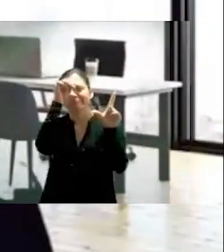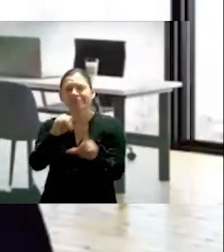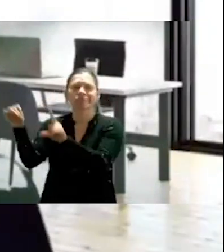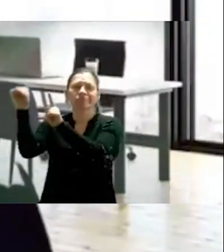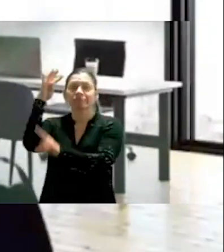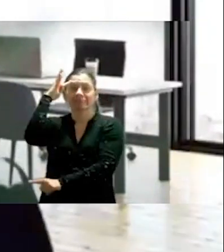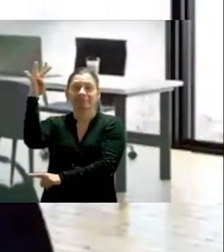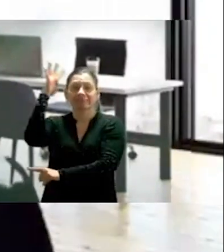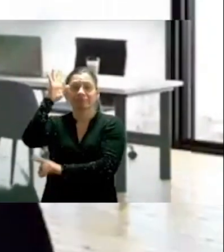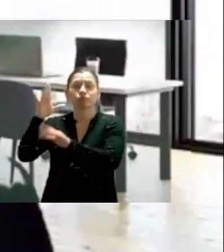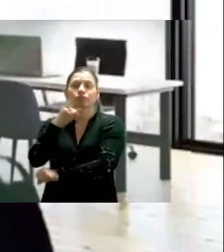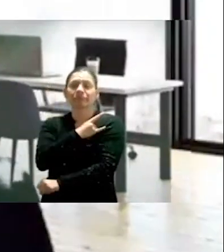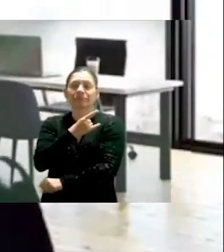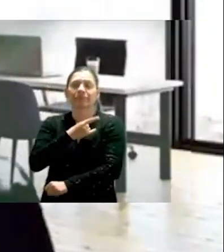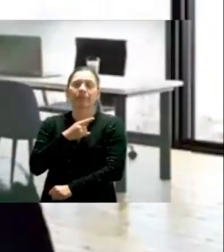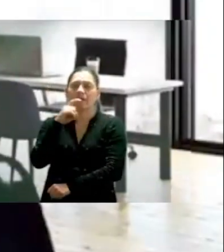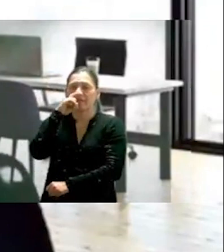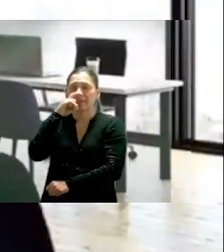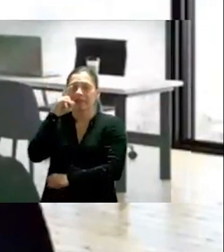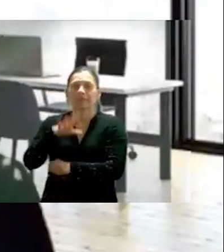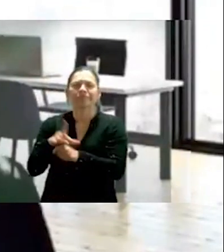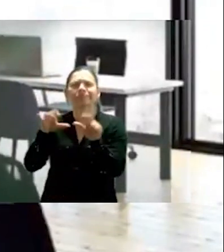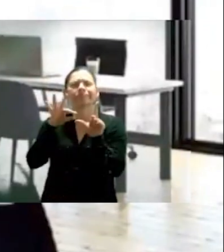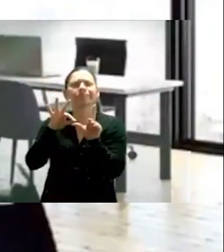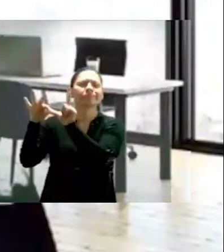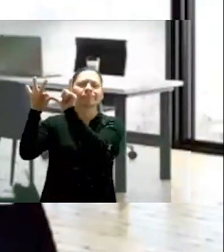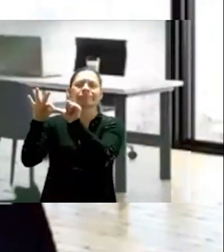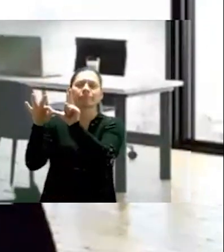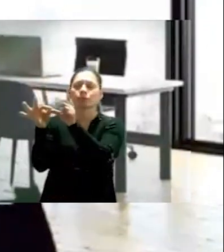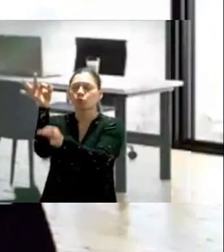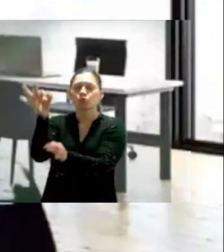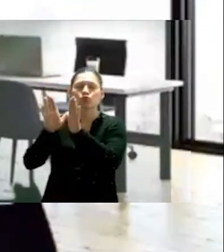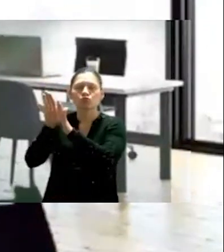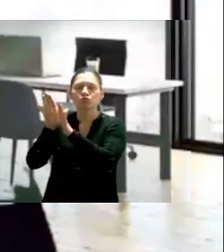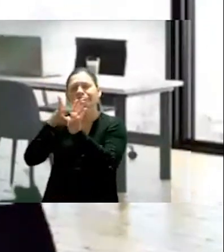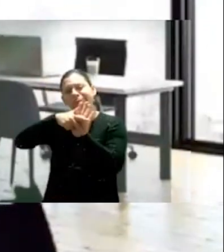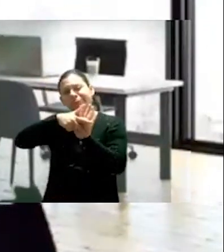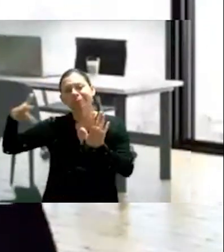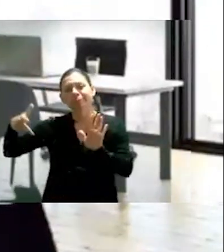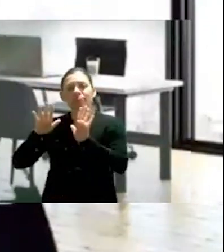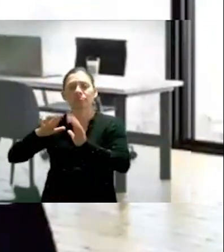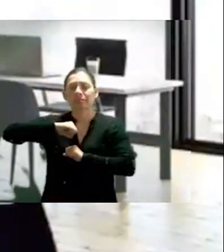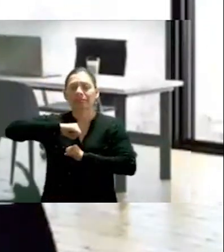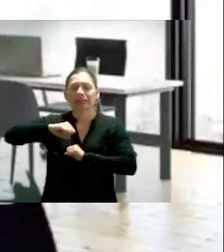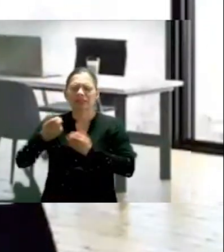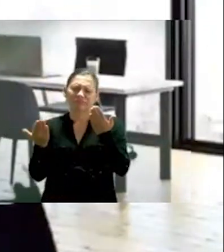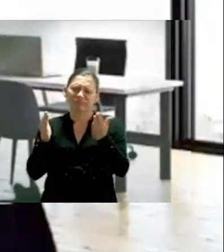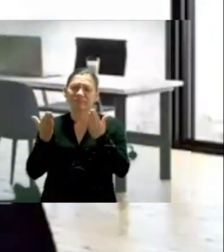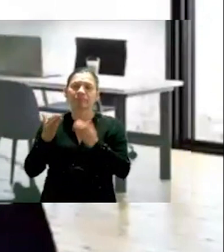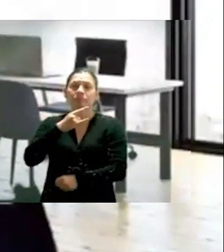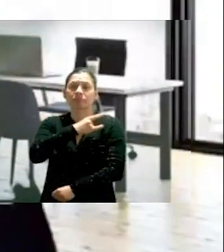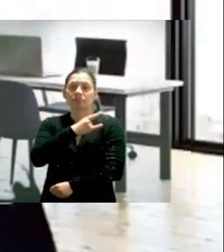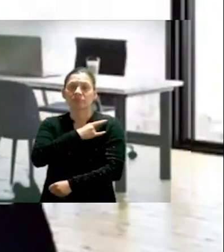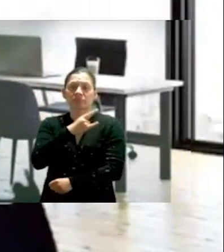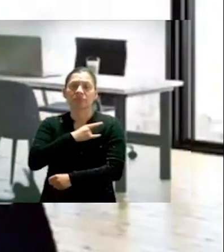Javeriana y es especialista en Justicia Constitucional y Derecho Comparado de las Universidades de Bolonia